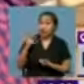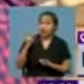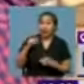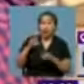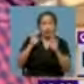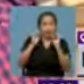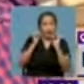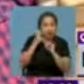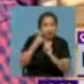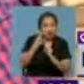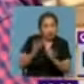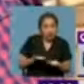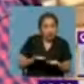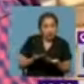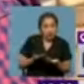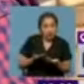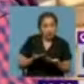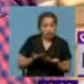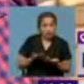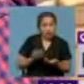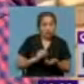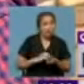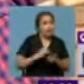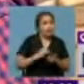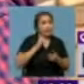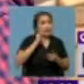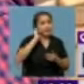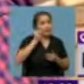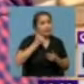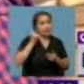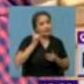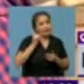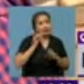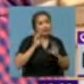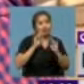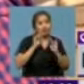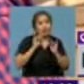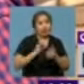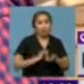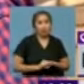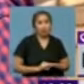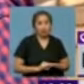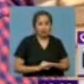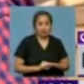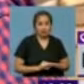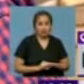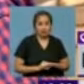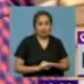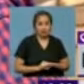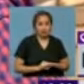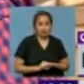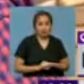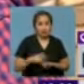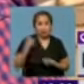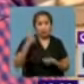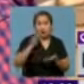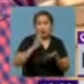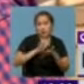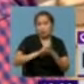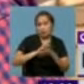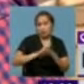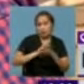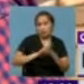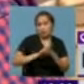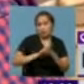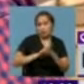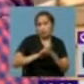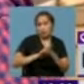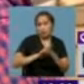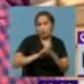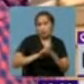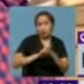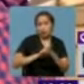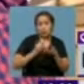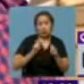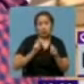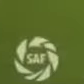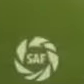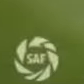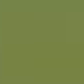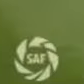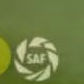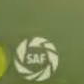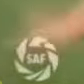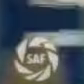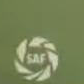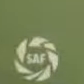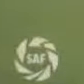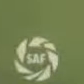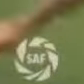alta definición. Todo el fútbol las 24 horas del día a través de TNT Sports y Fox Sports Premium.